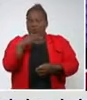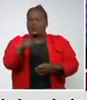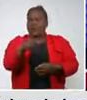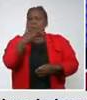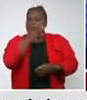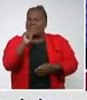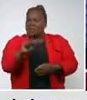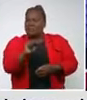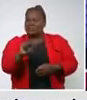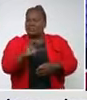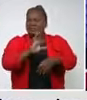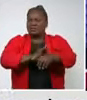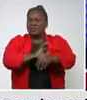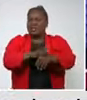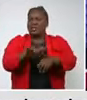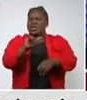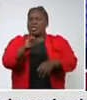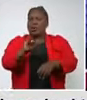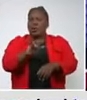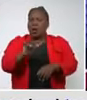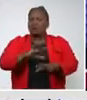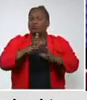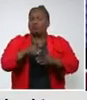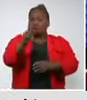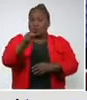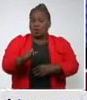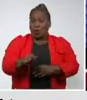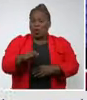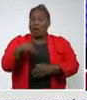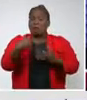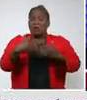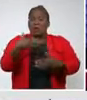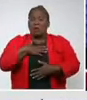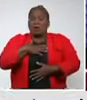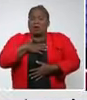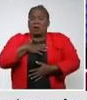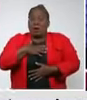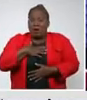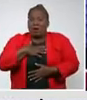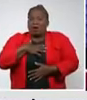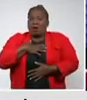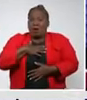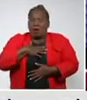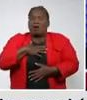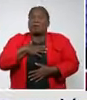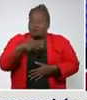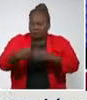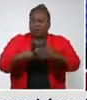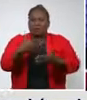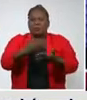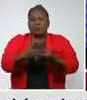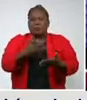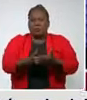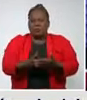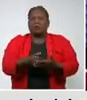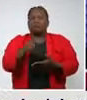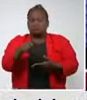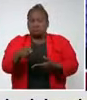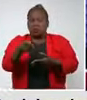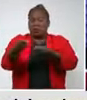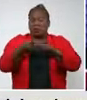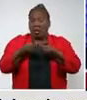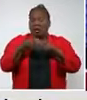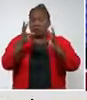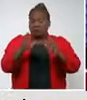le hace a todos los cuadros respiratorios para descartarlo. Y sí nos está dando una alta positividad que